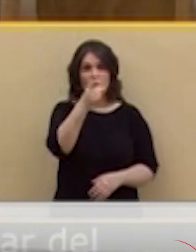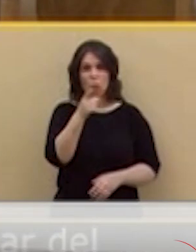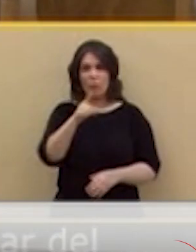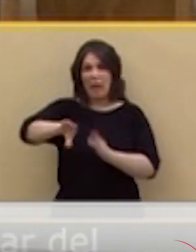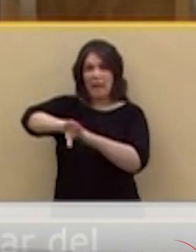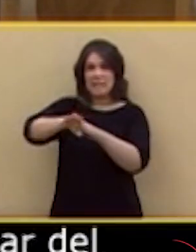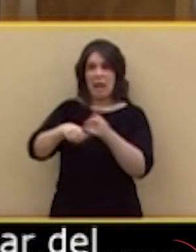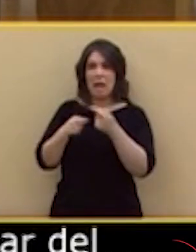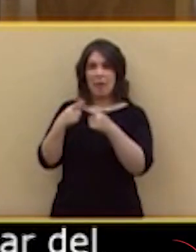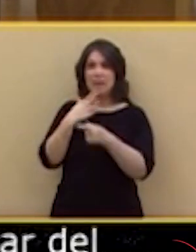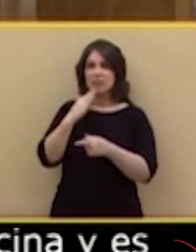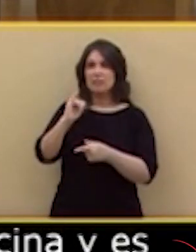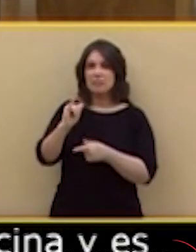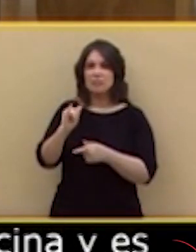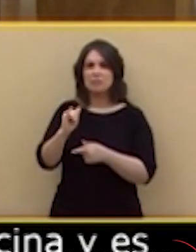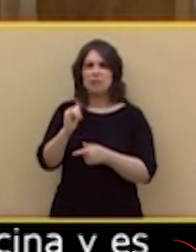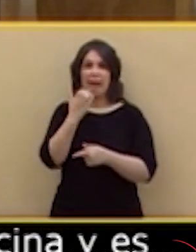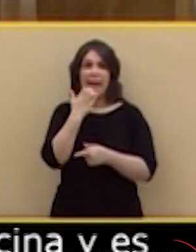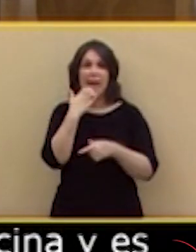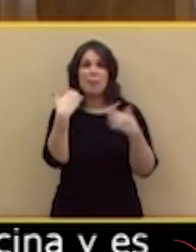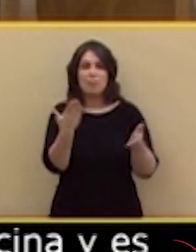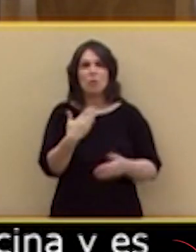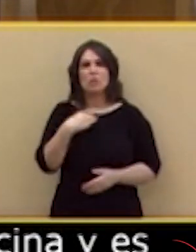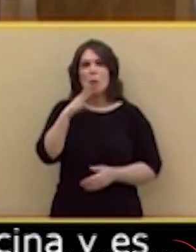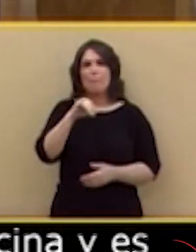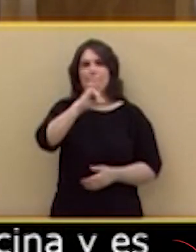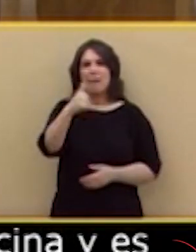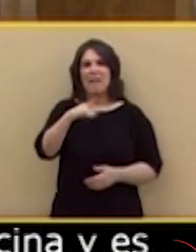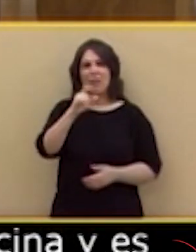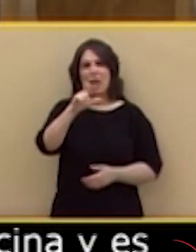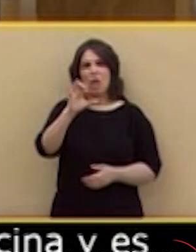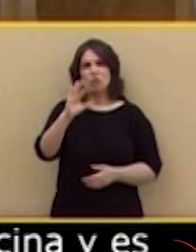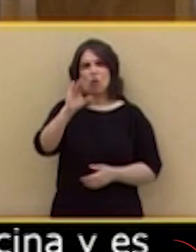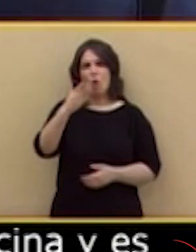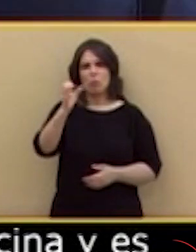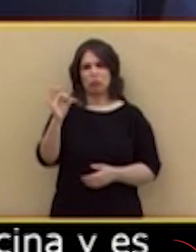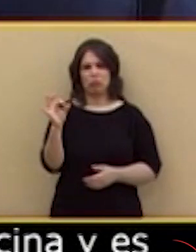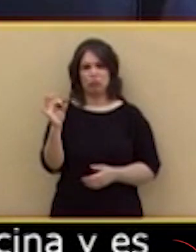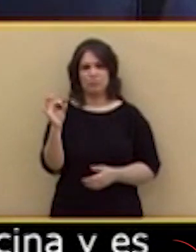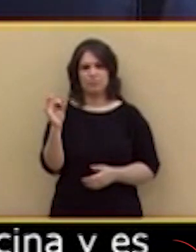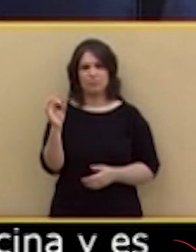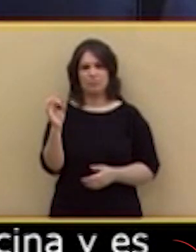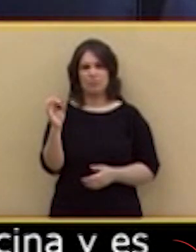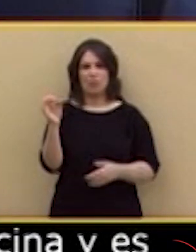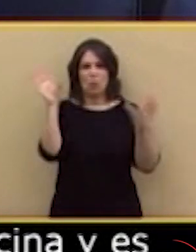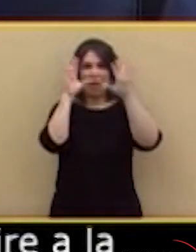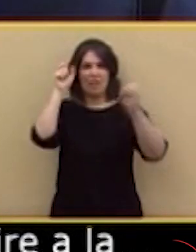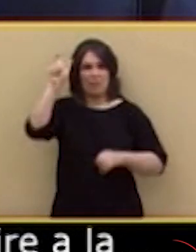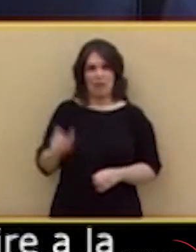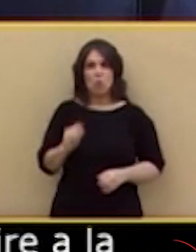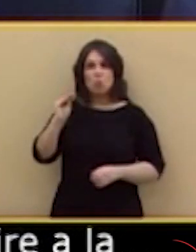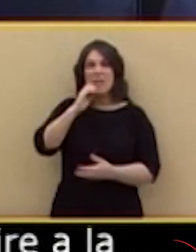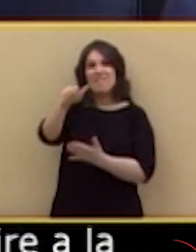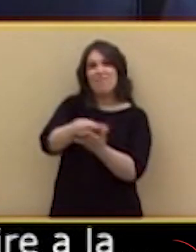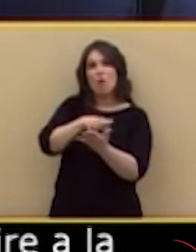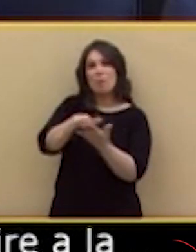ejemplo, Pérez de los Cobos. Pérez de los Cobos. Los informes de la Guardia Civil no son más